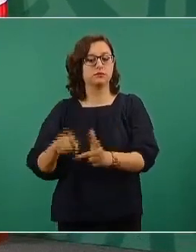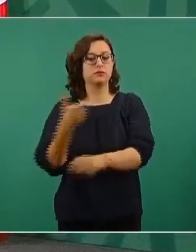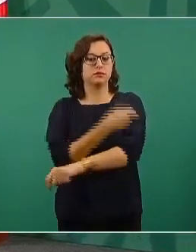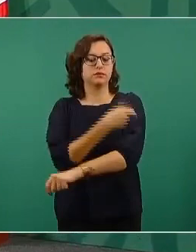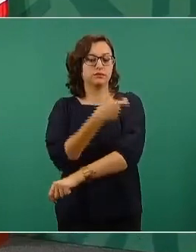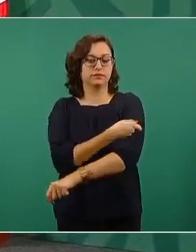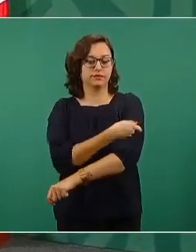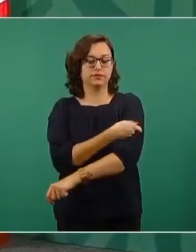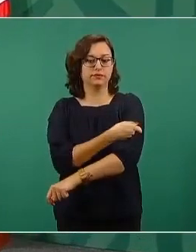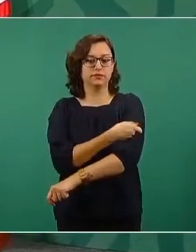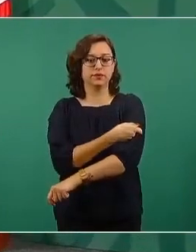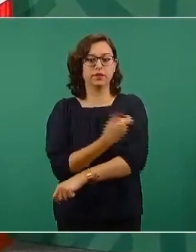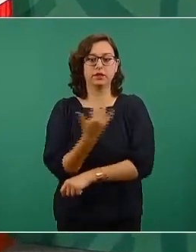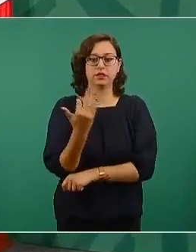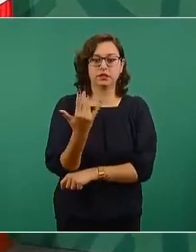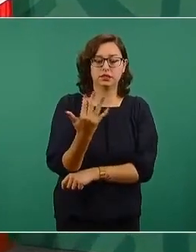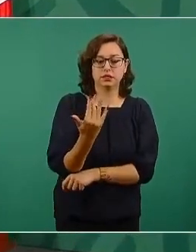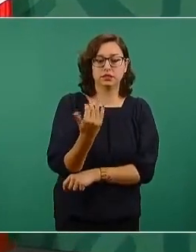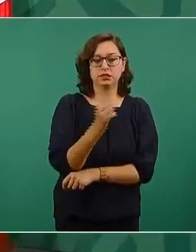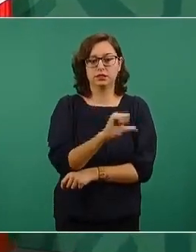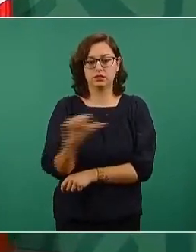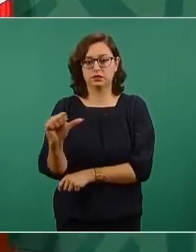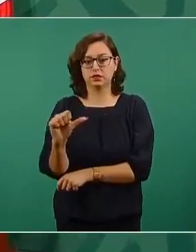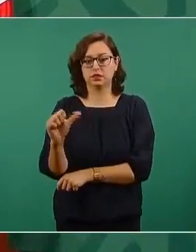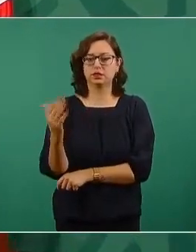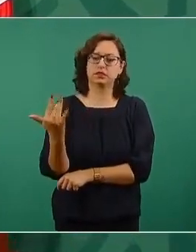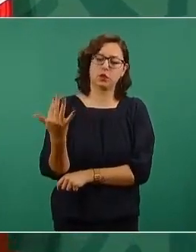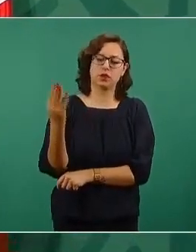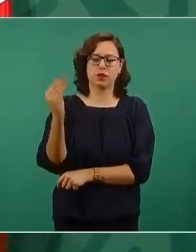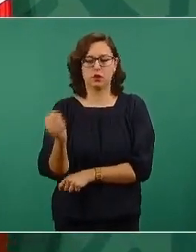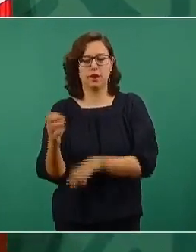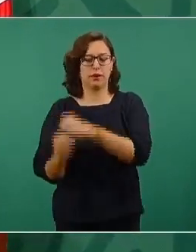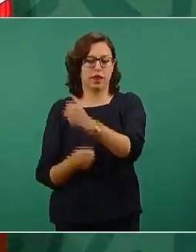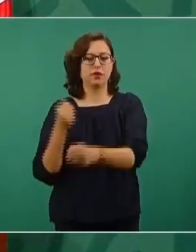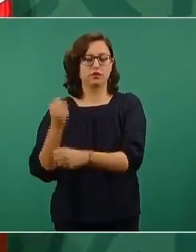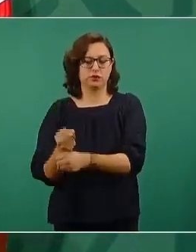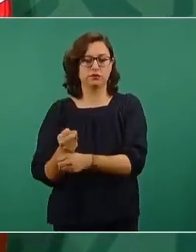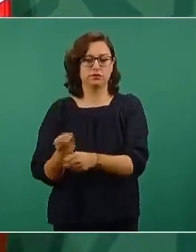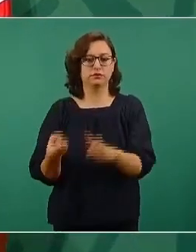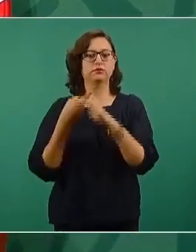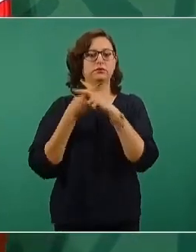de 50 a 59 años.